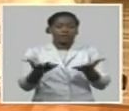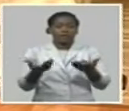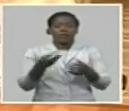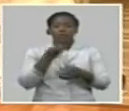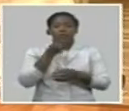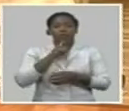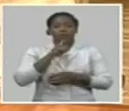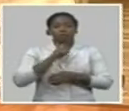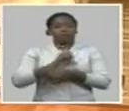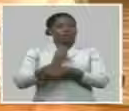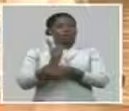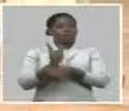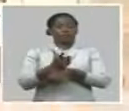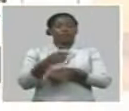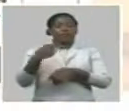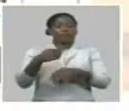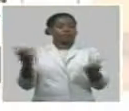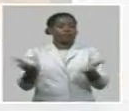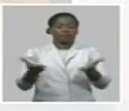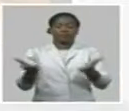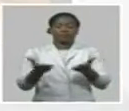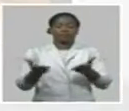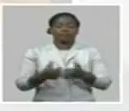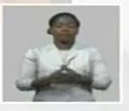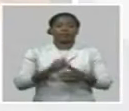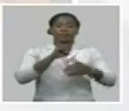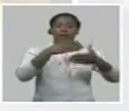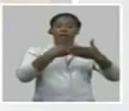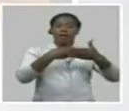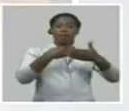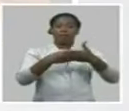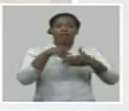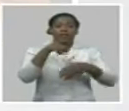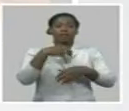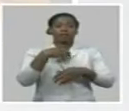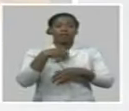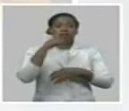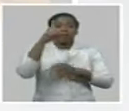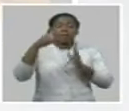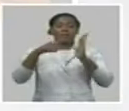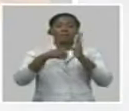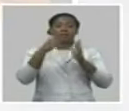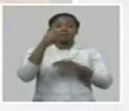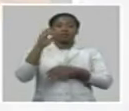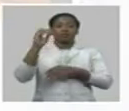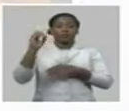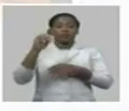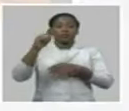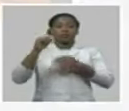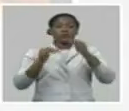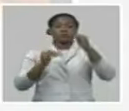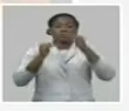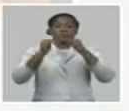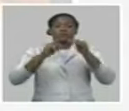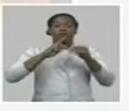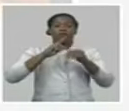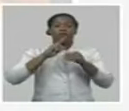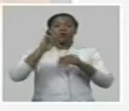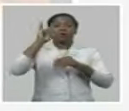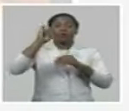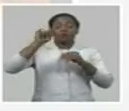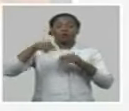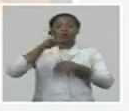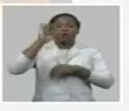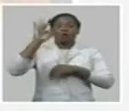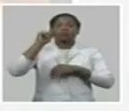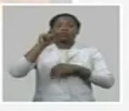conductora cuenta azul una conductora de 1.200 milímetros 9,8 kilómetros que estamos en las